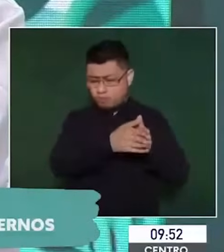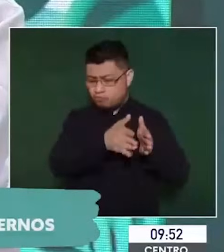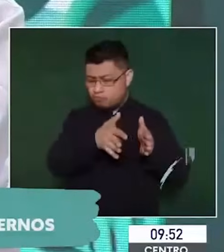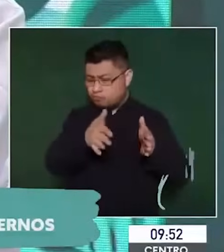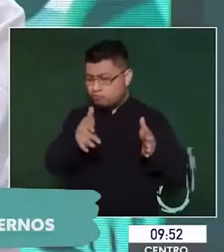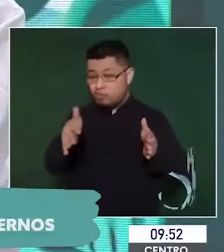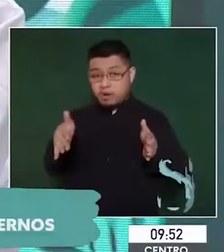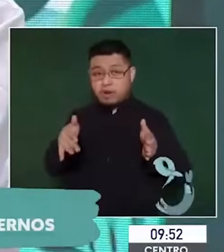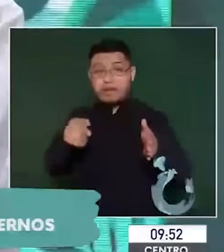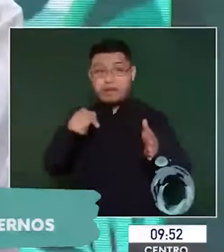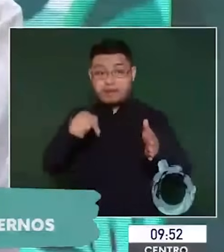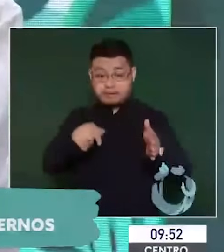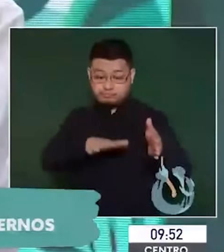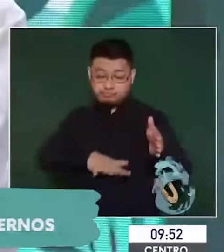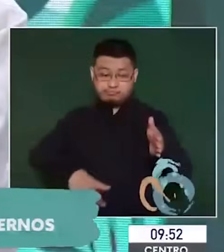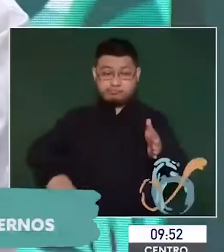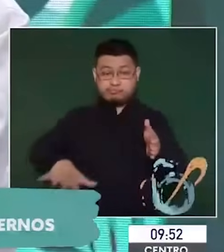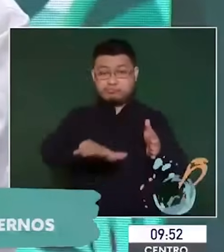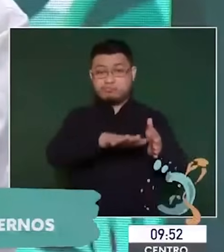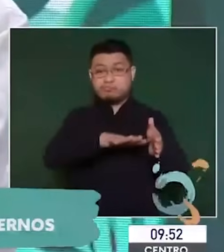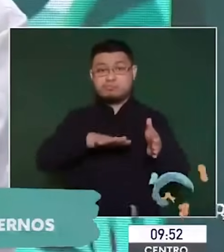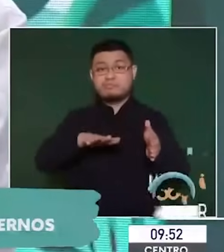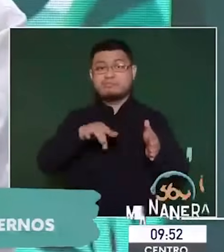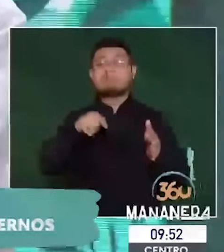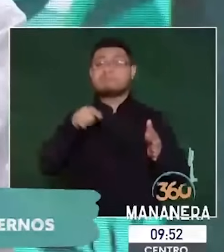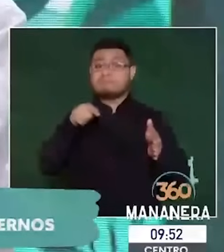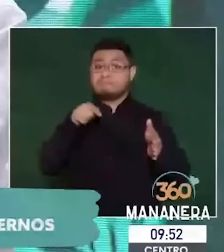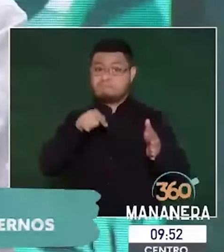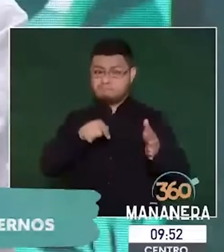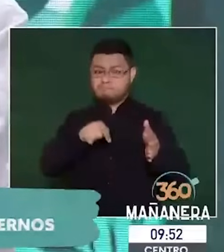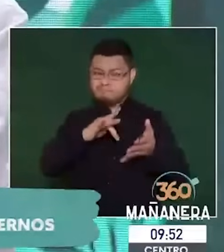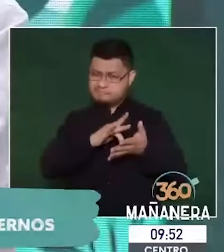Aquí en esta obra